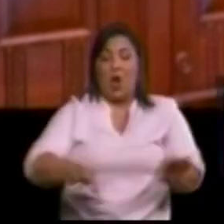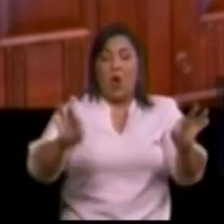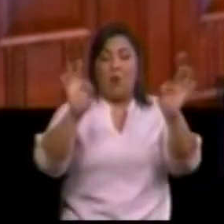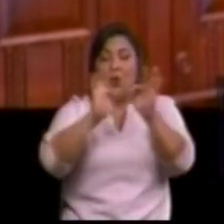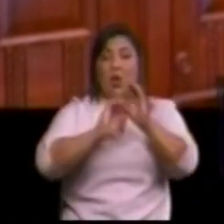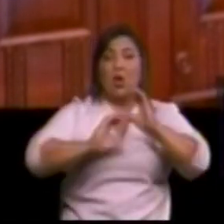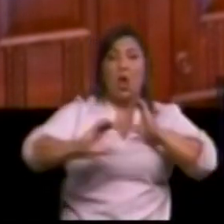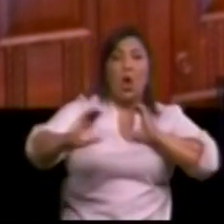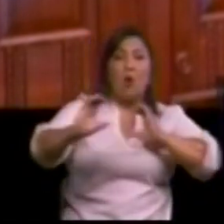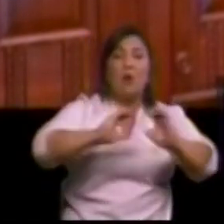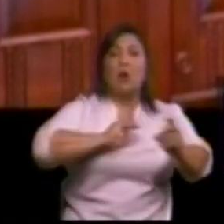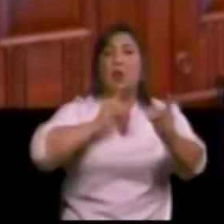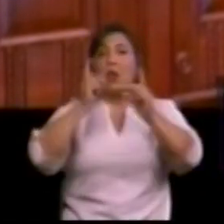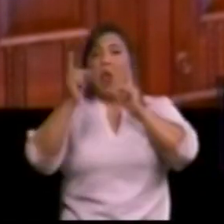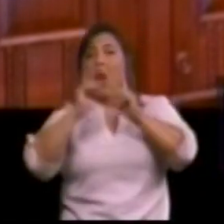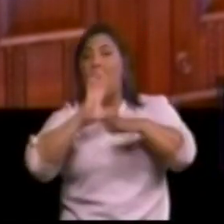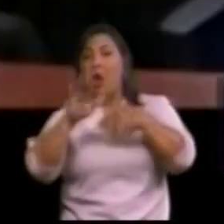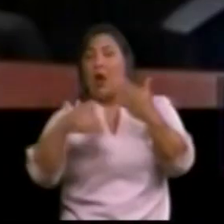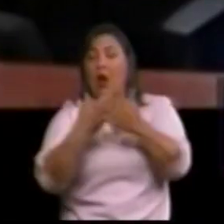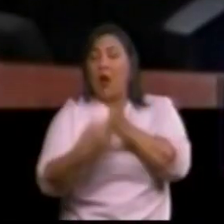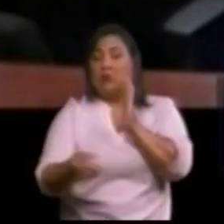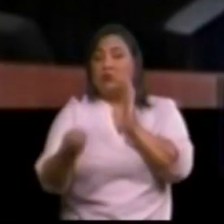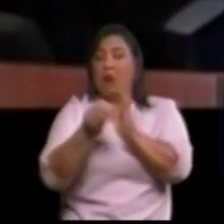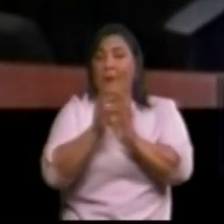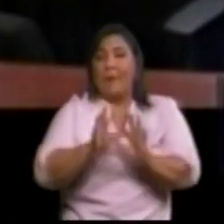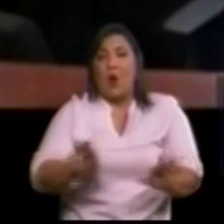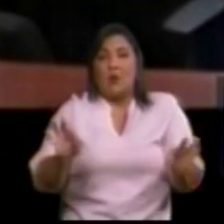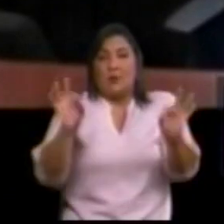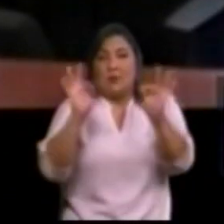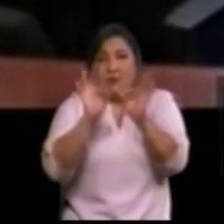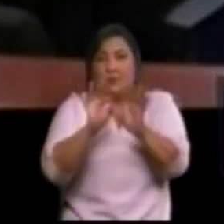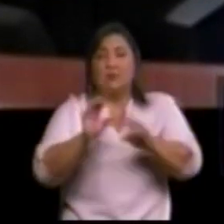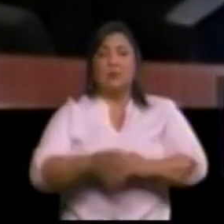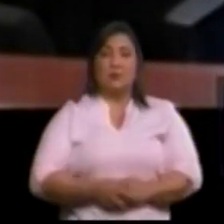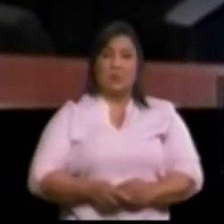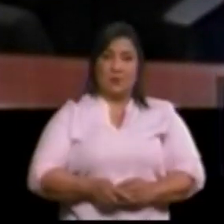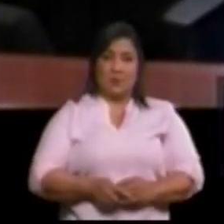conversar, debatir, argumentar. José Ignacio Arévalo, Noticiero 1.